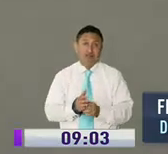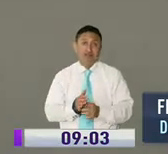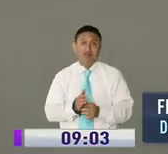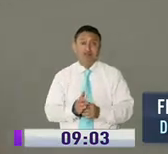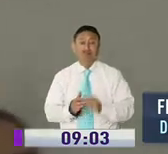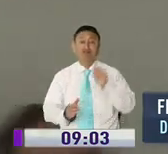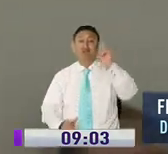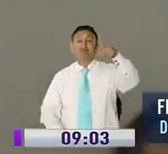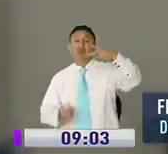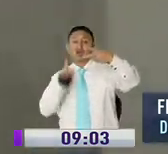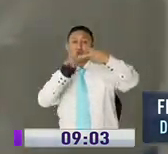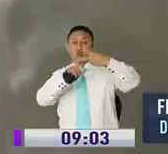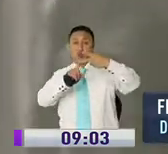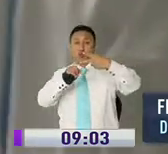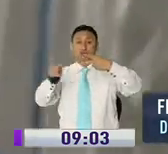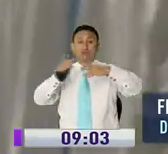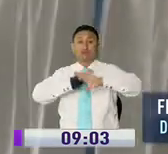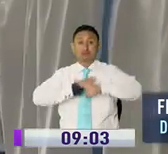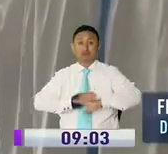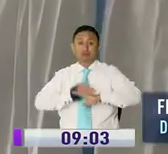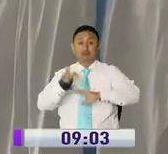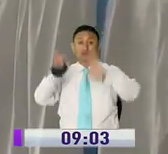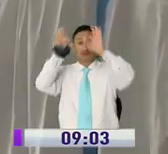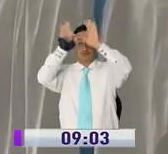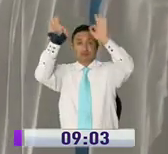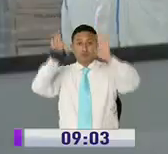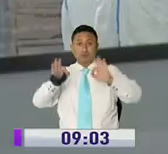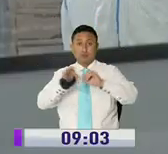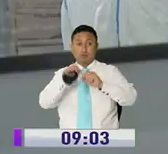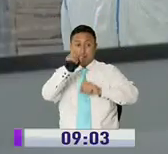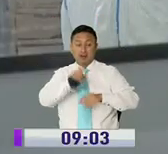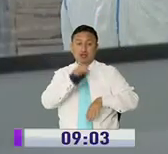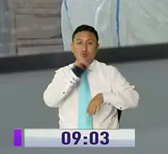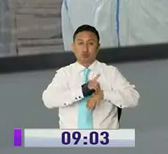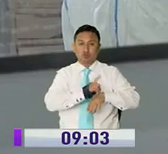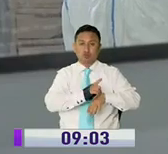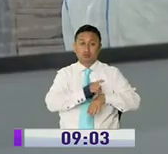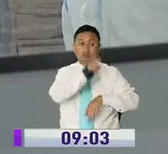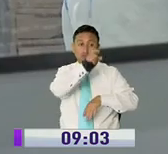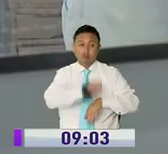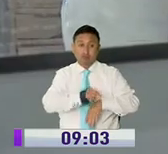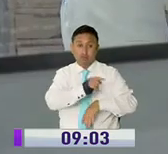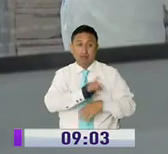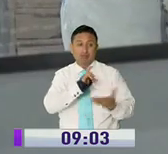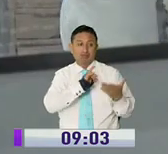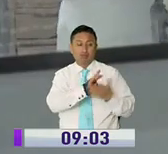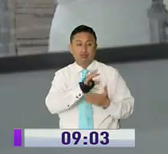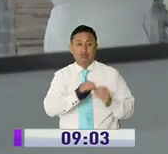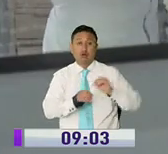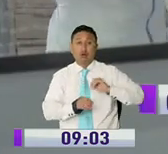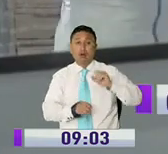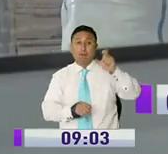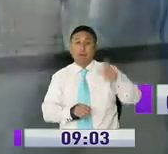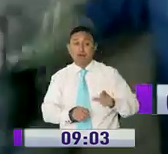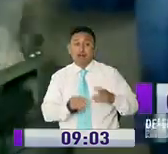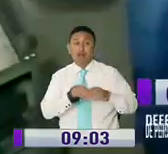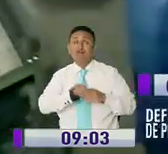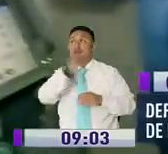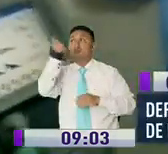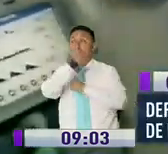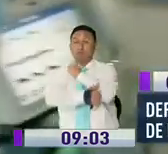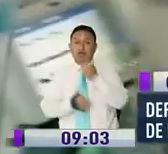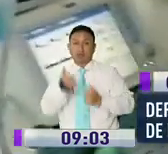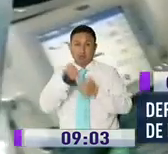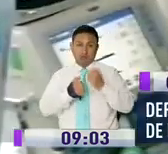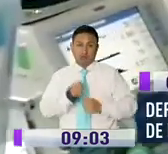canales habilitados por la Defensoría del Pueblo es un formulario para personal médico, personas que han sido despedidas y aquellos que padecen en el exterior.